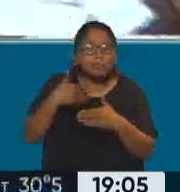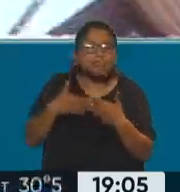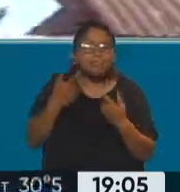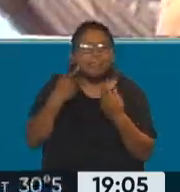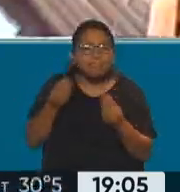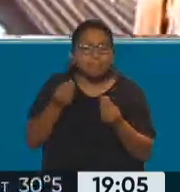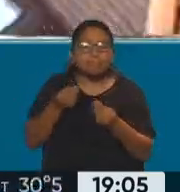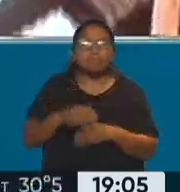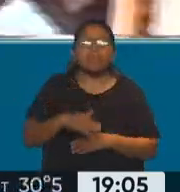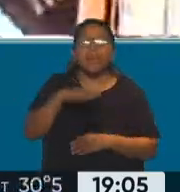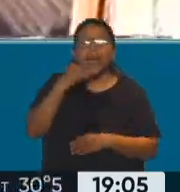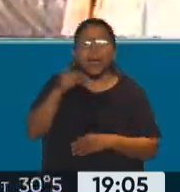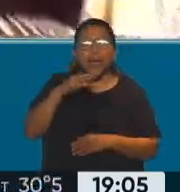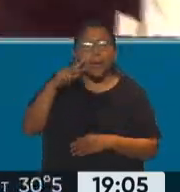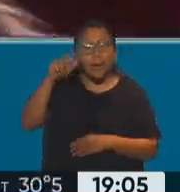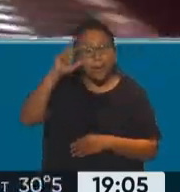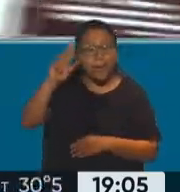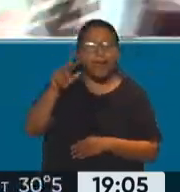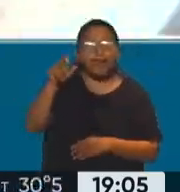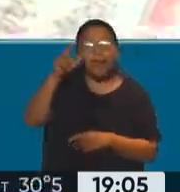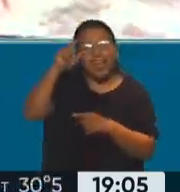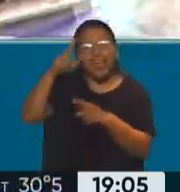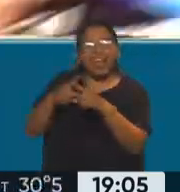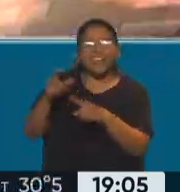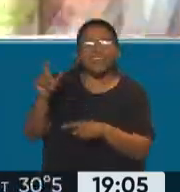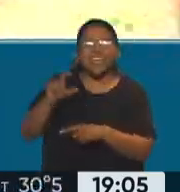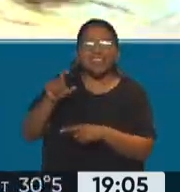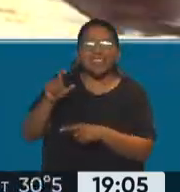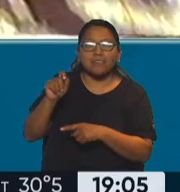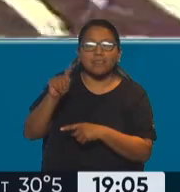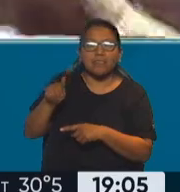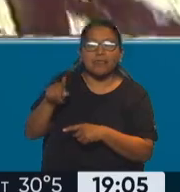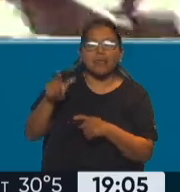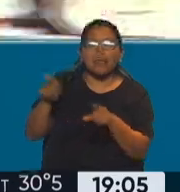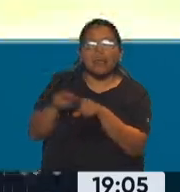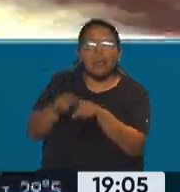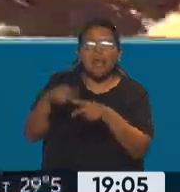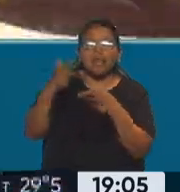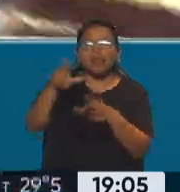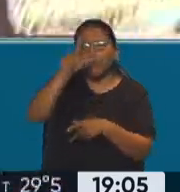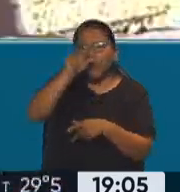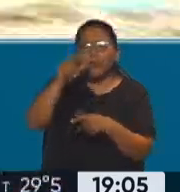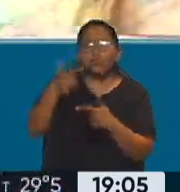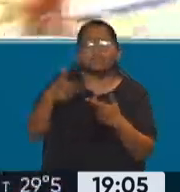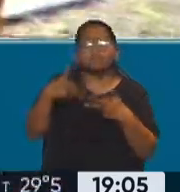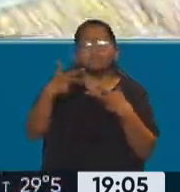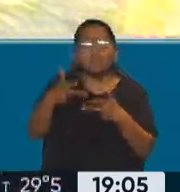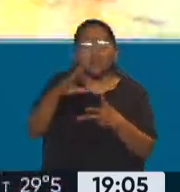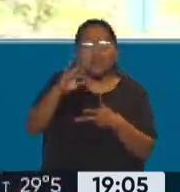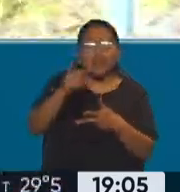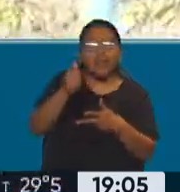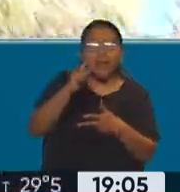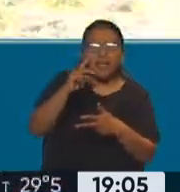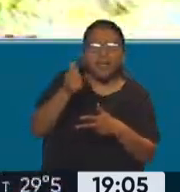Javier Timerman, hermano del fallecido ex canciller Héctor Timerman, indicó desde su cuenta de Twitter, de más está decir que la DAIA